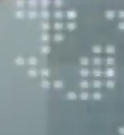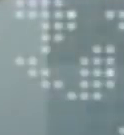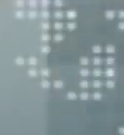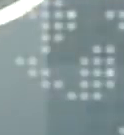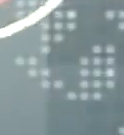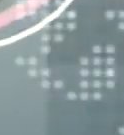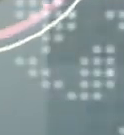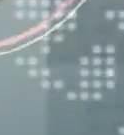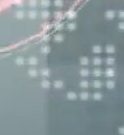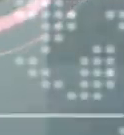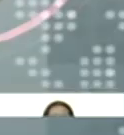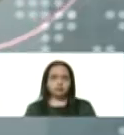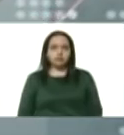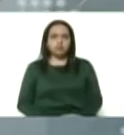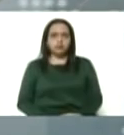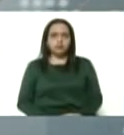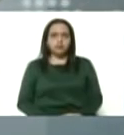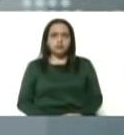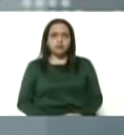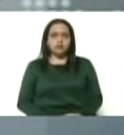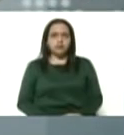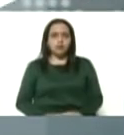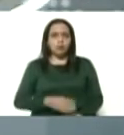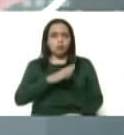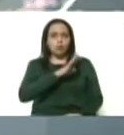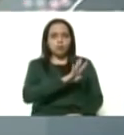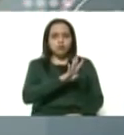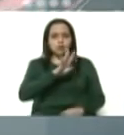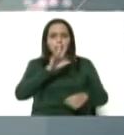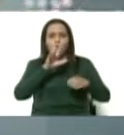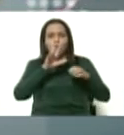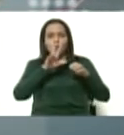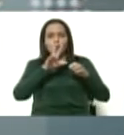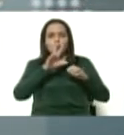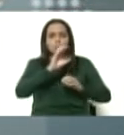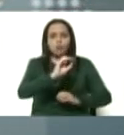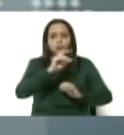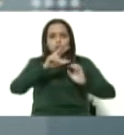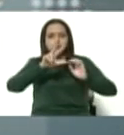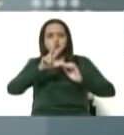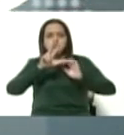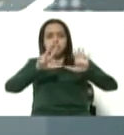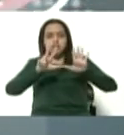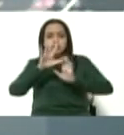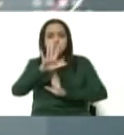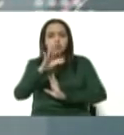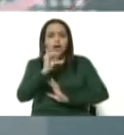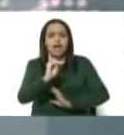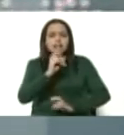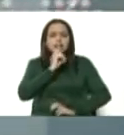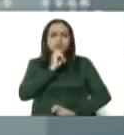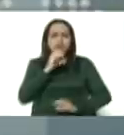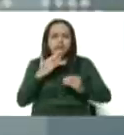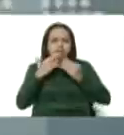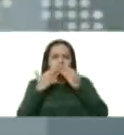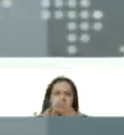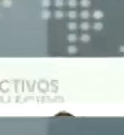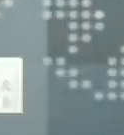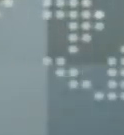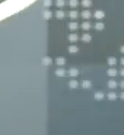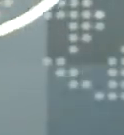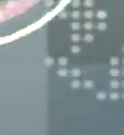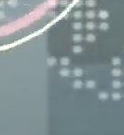4,085 presentan insuficiencia respiratoria aguda leve, 6